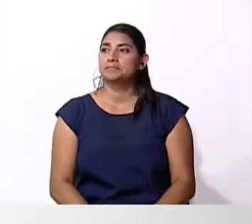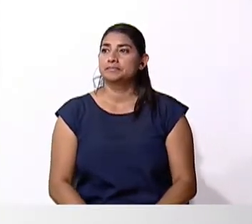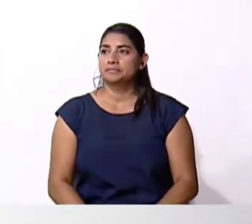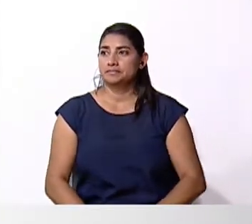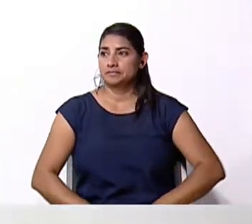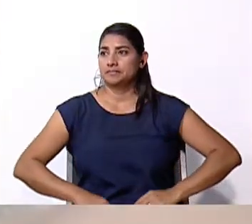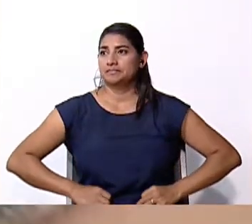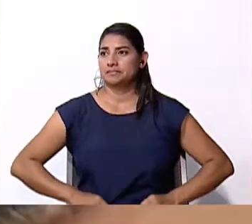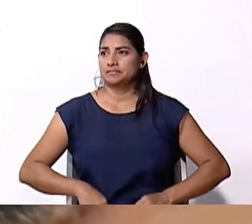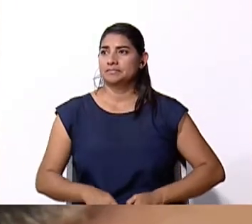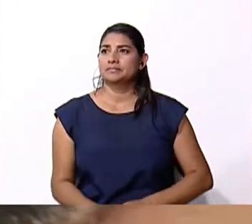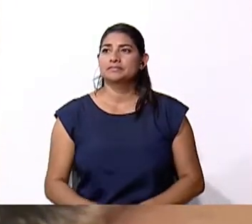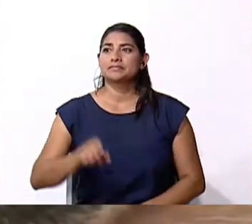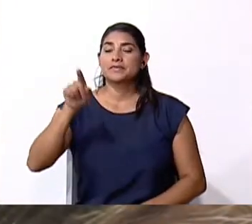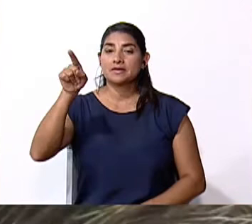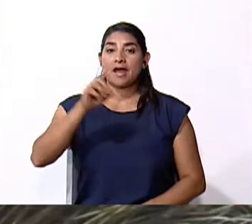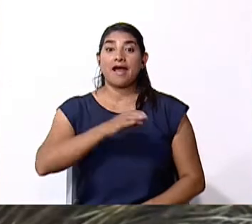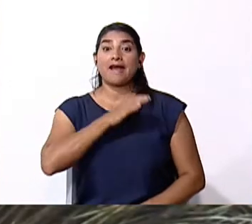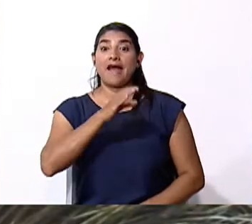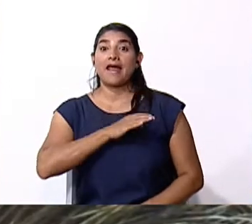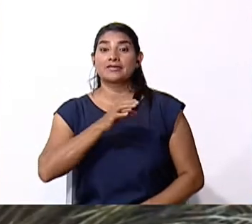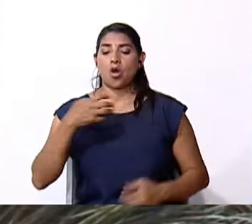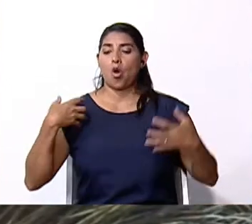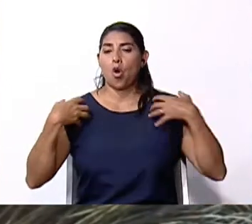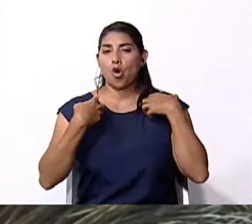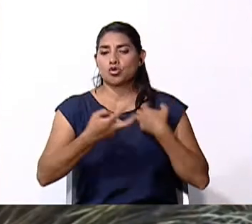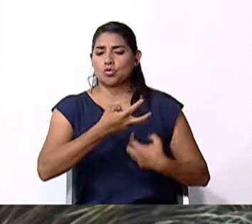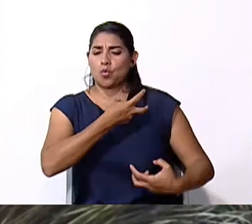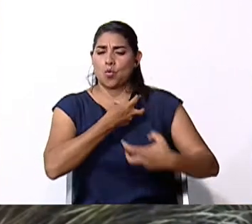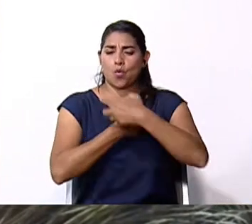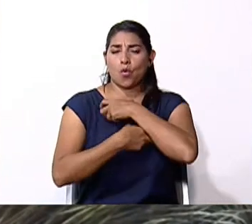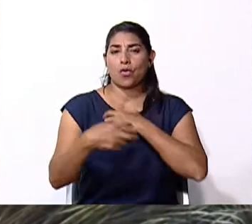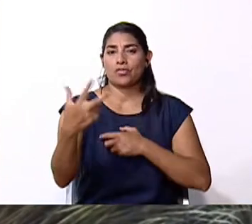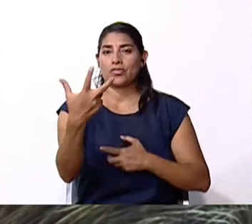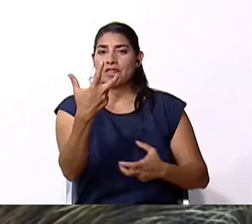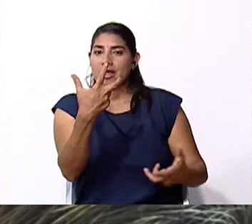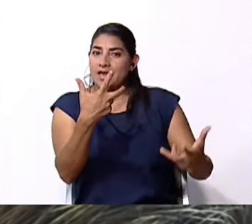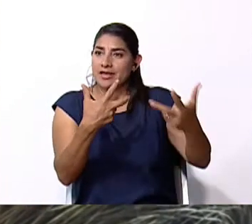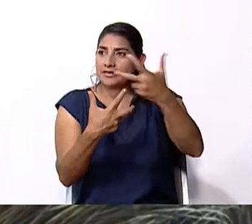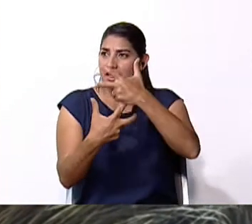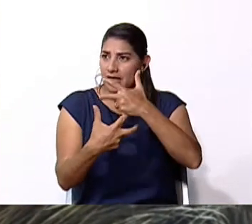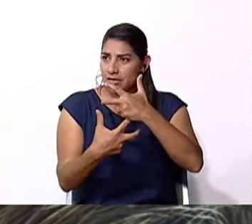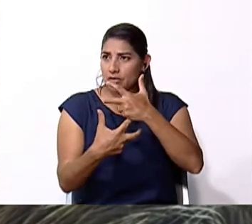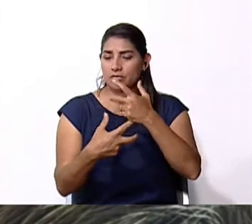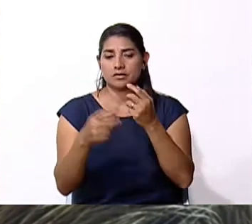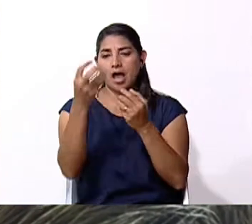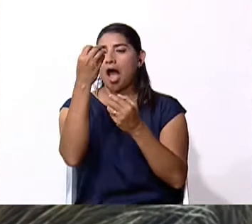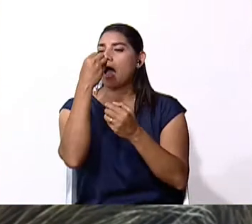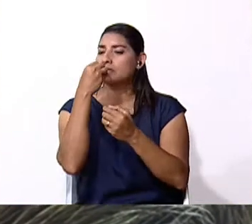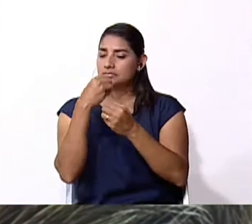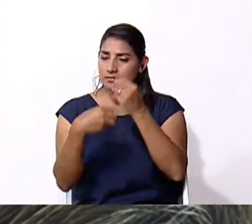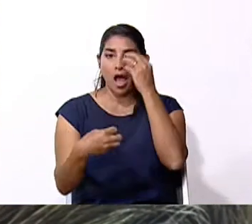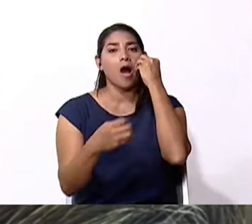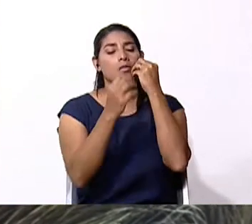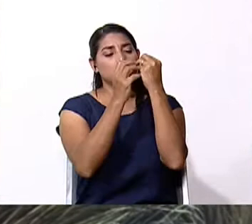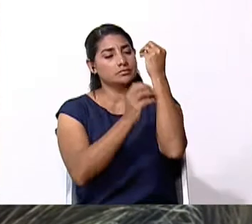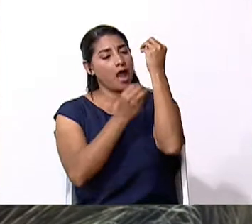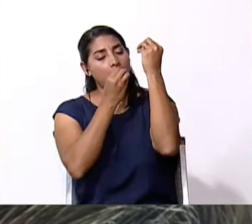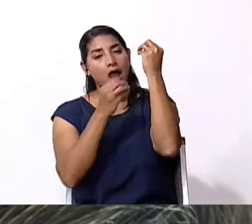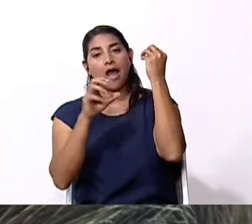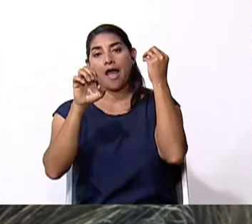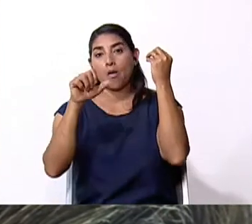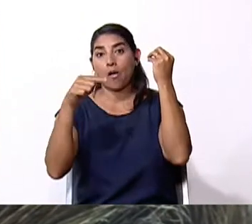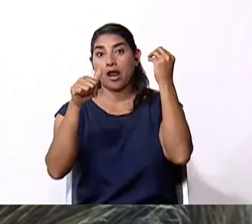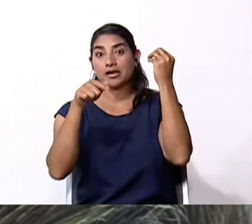6. Características. Los perezosos de 3 dedos, ahí, o calípedes, como también se los conoce,